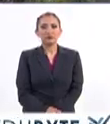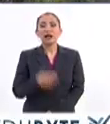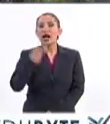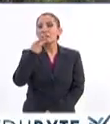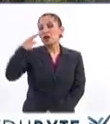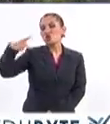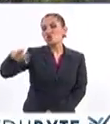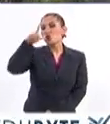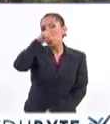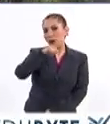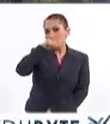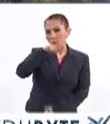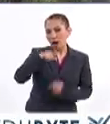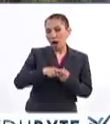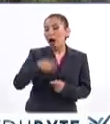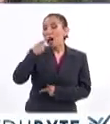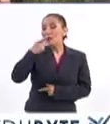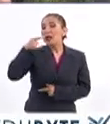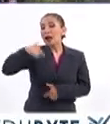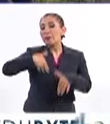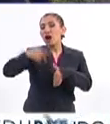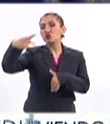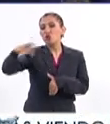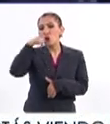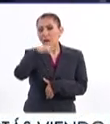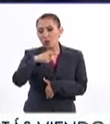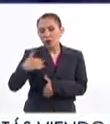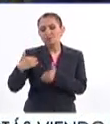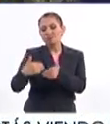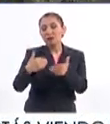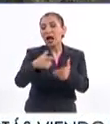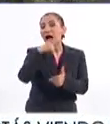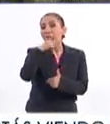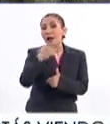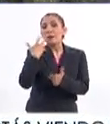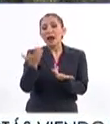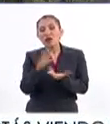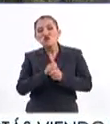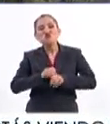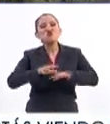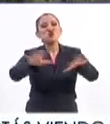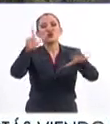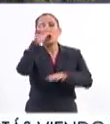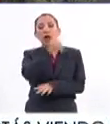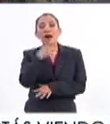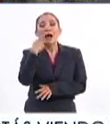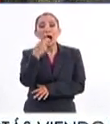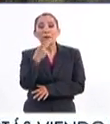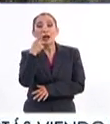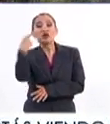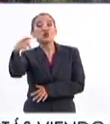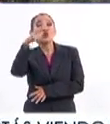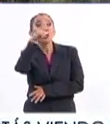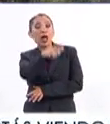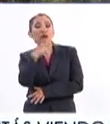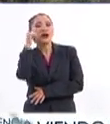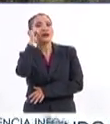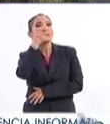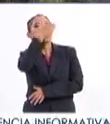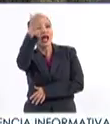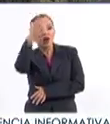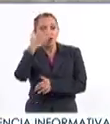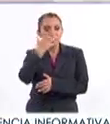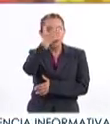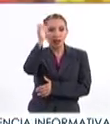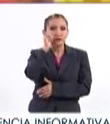Habla tu lengua, habla y camina tu lengua, habla y vuela tu lengua. Habla y que tu lengua sea cielo,